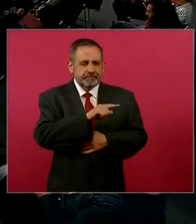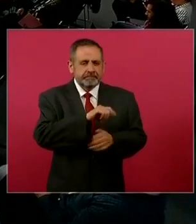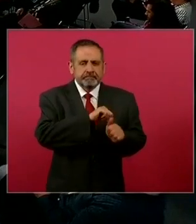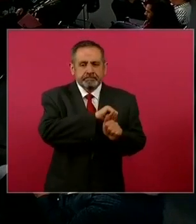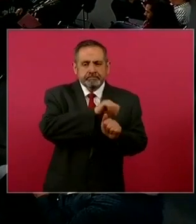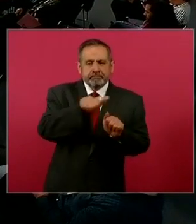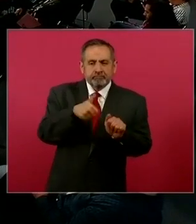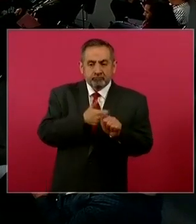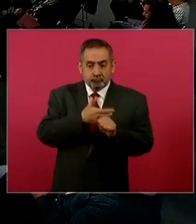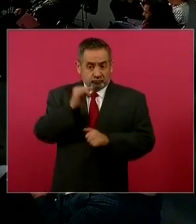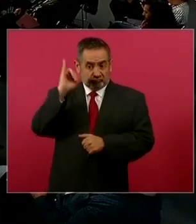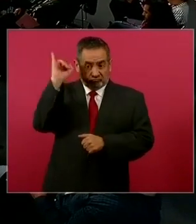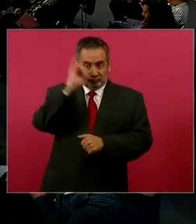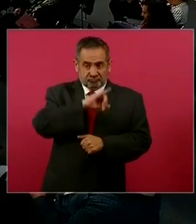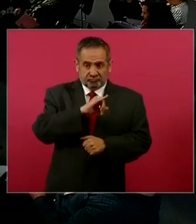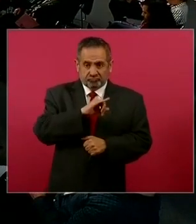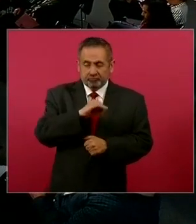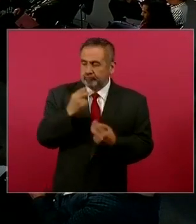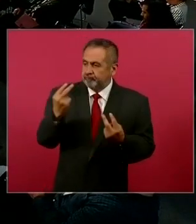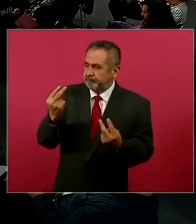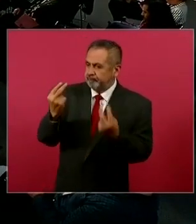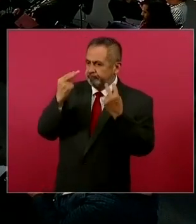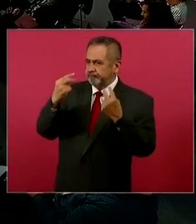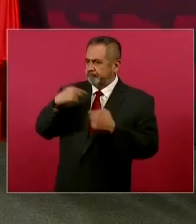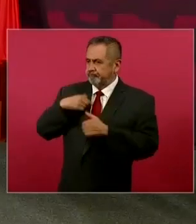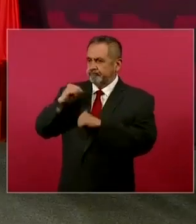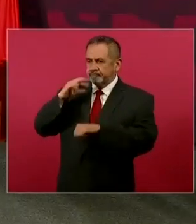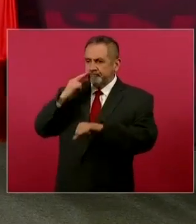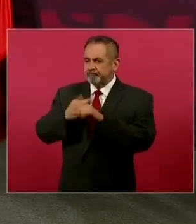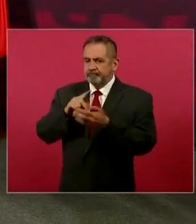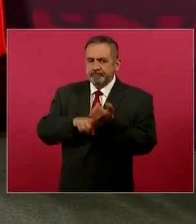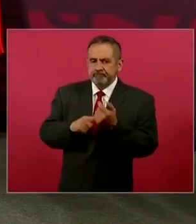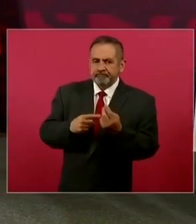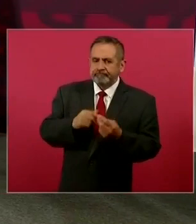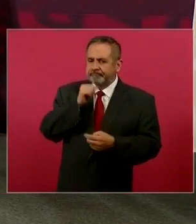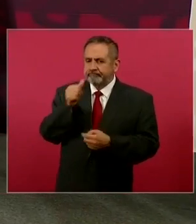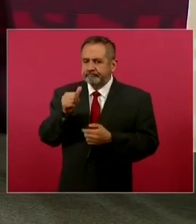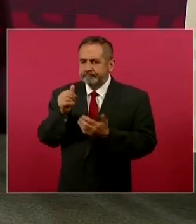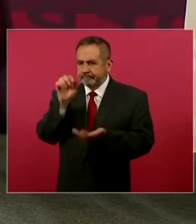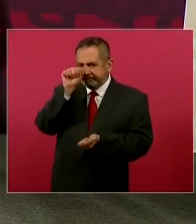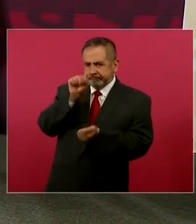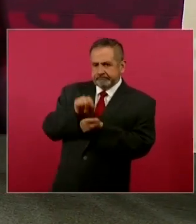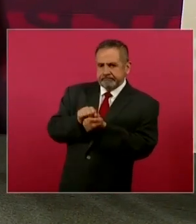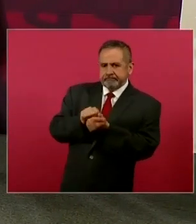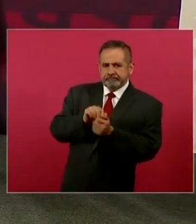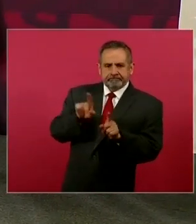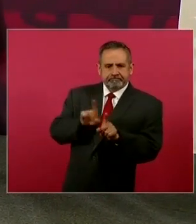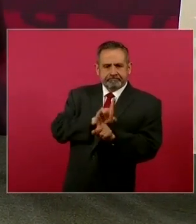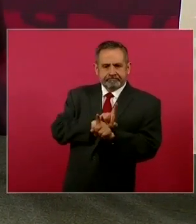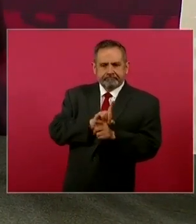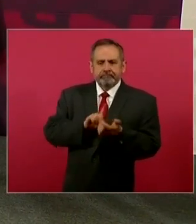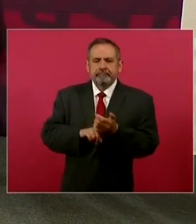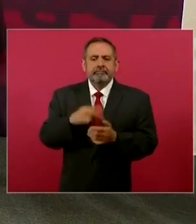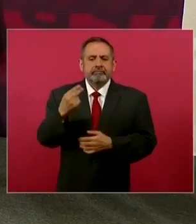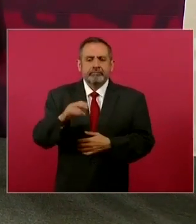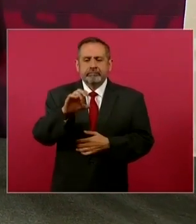El representante de todo el bloque conservador es Claudio X González,